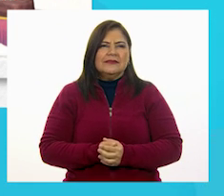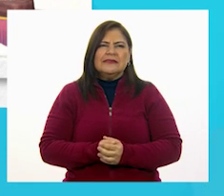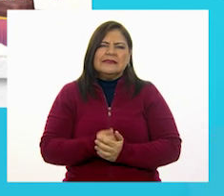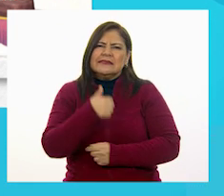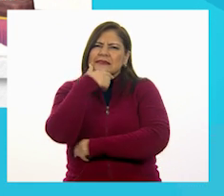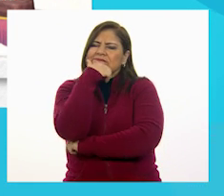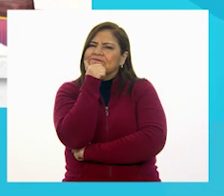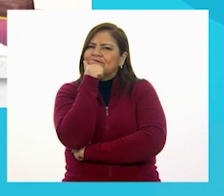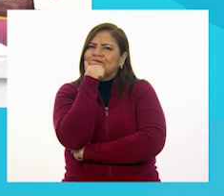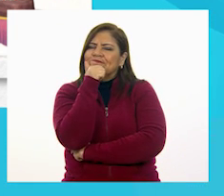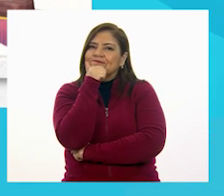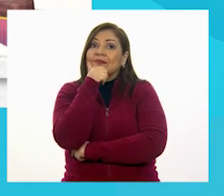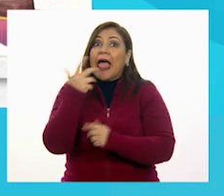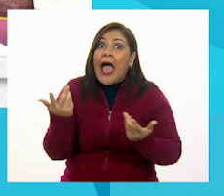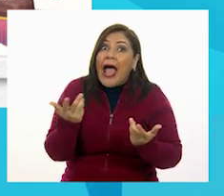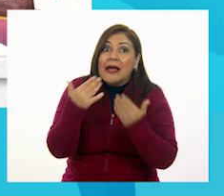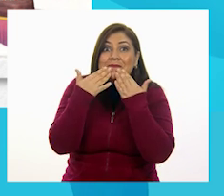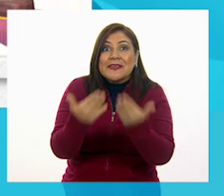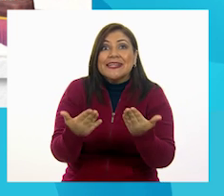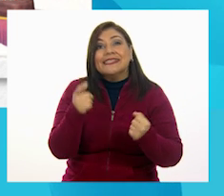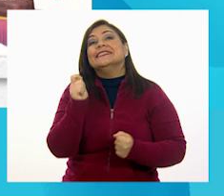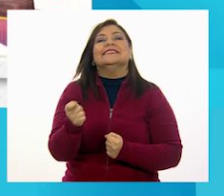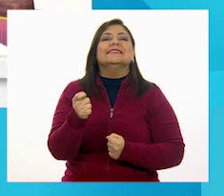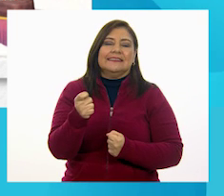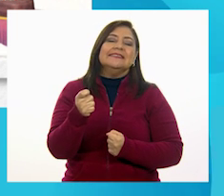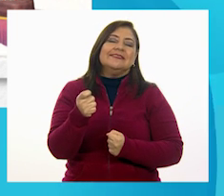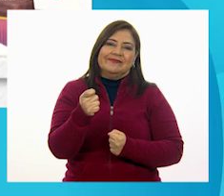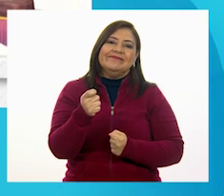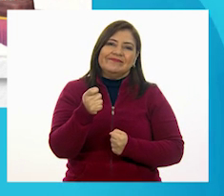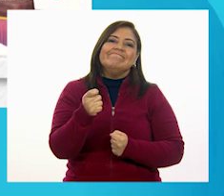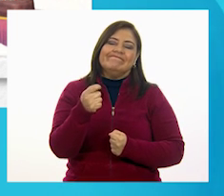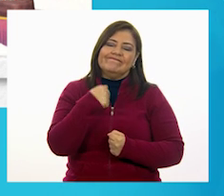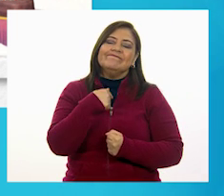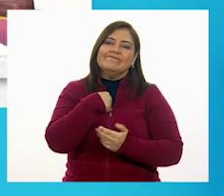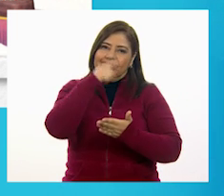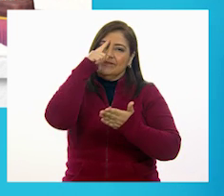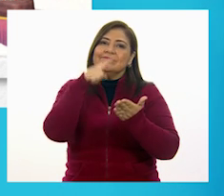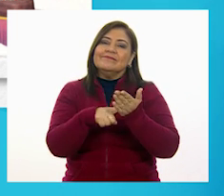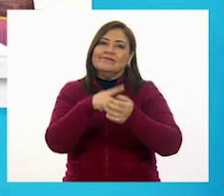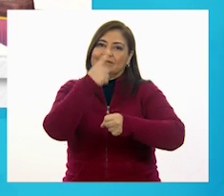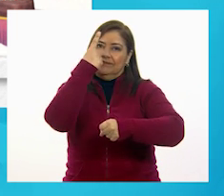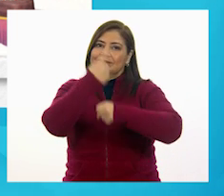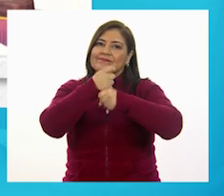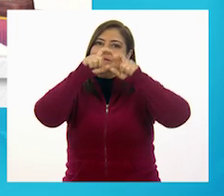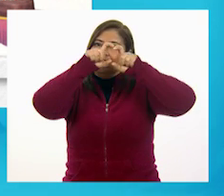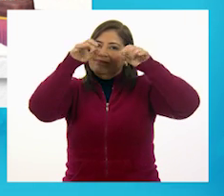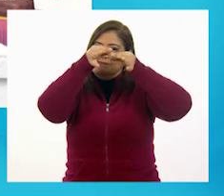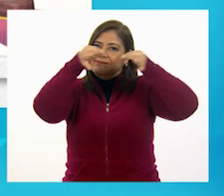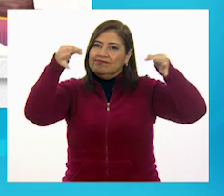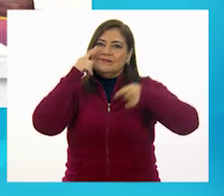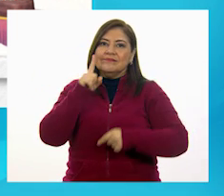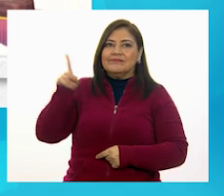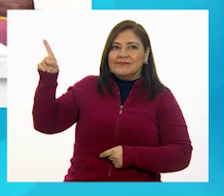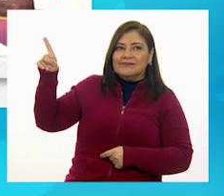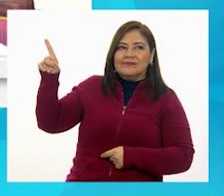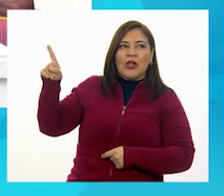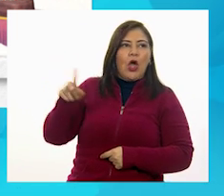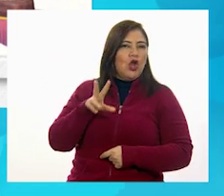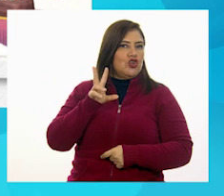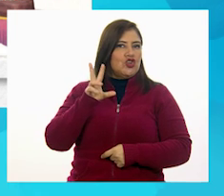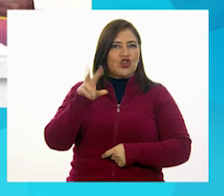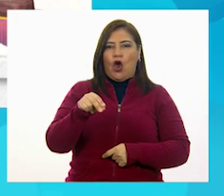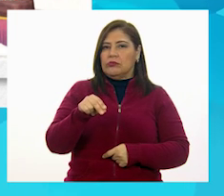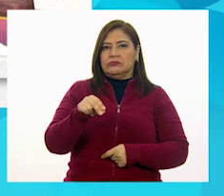dicen? Muy bien, efectivamente. Yo creo que la primera frase que dice no, quiero